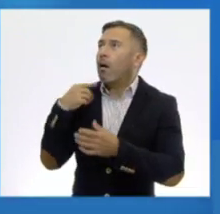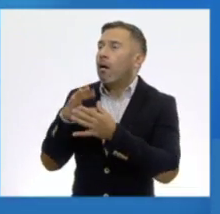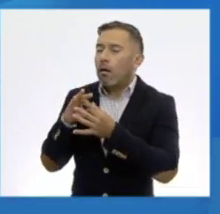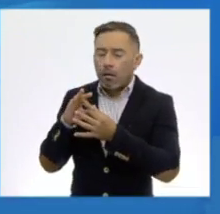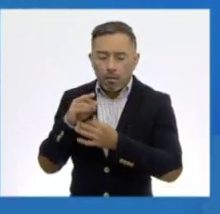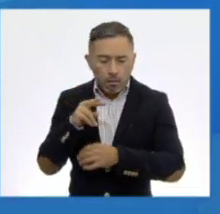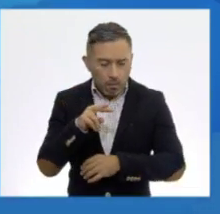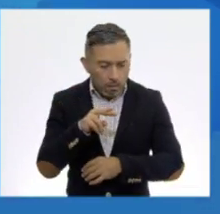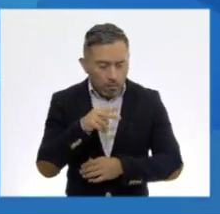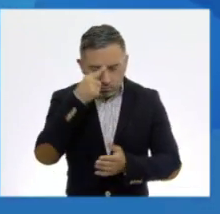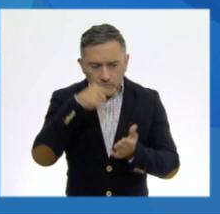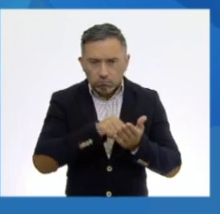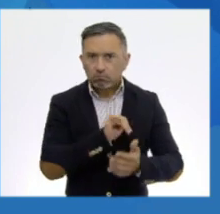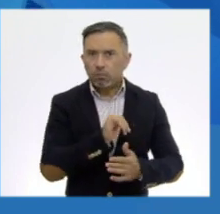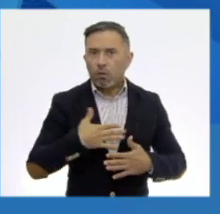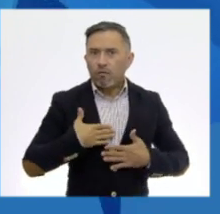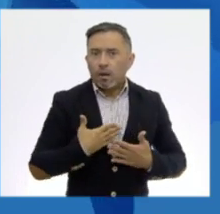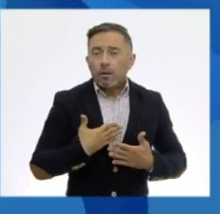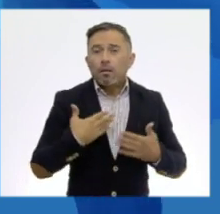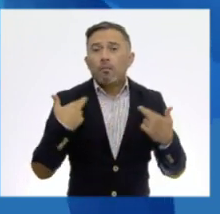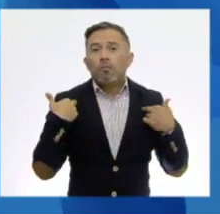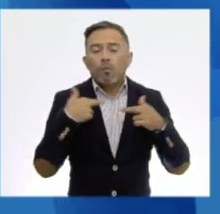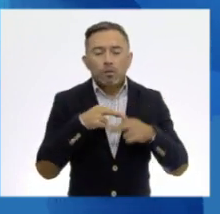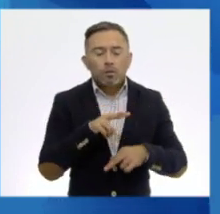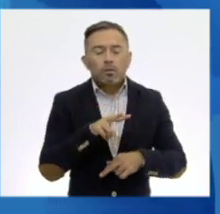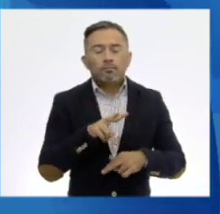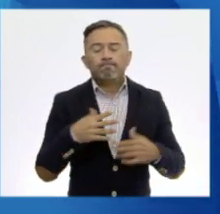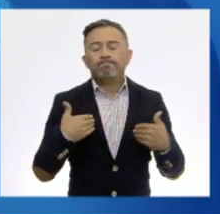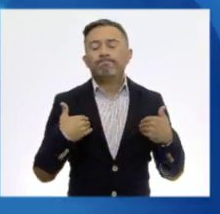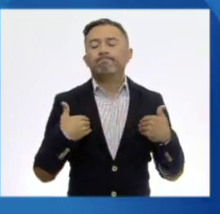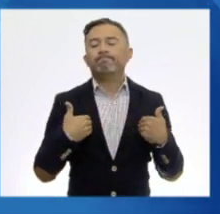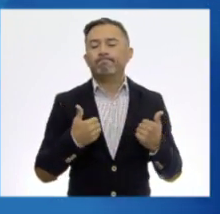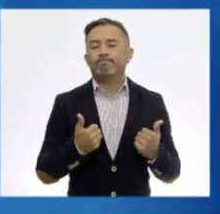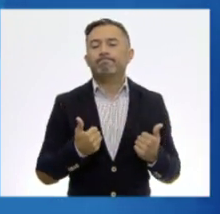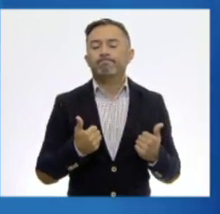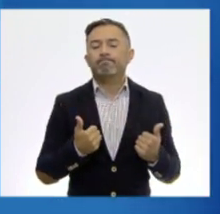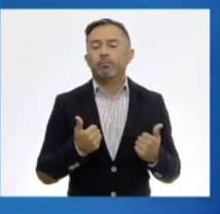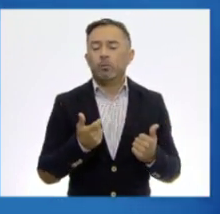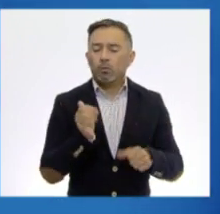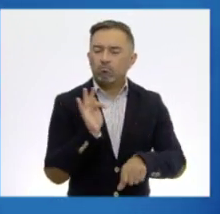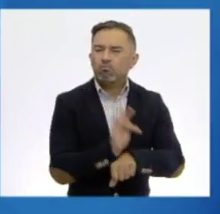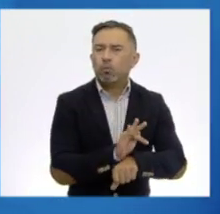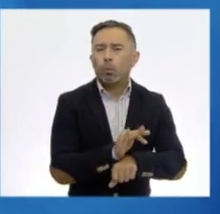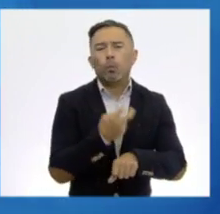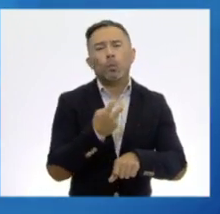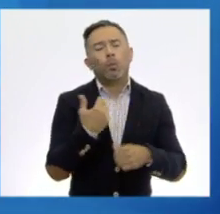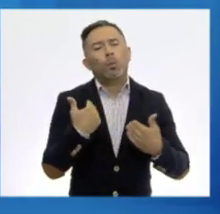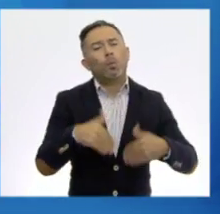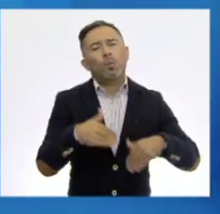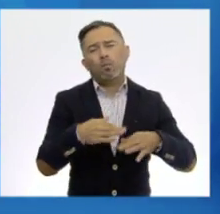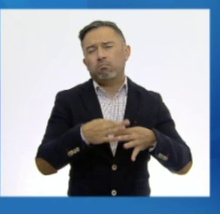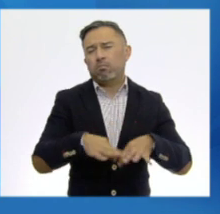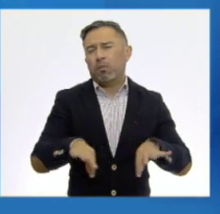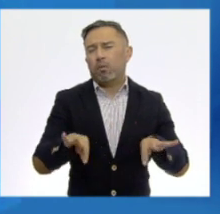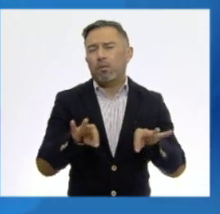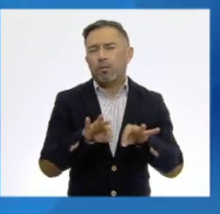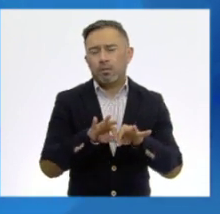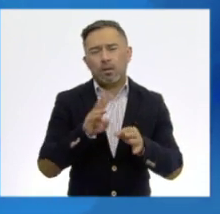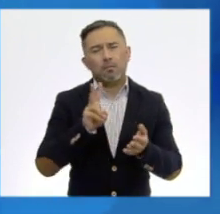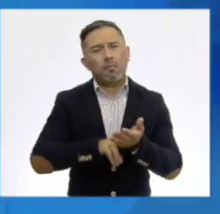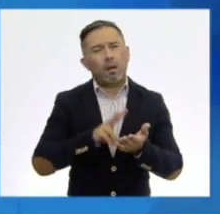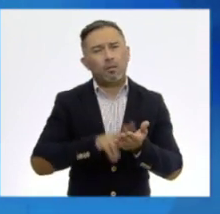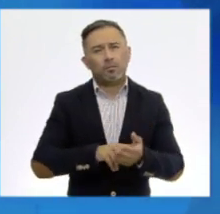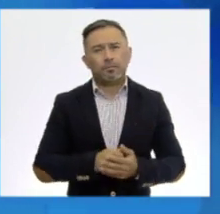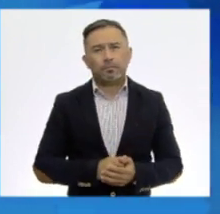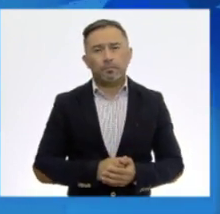mi profesora fue sensible, fue muy valioso. Y por eso creo que es importante que las